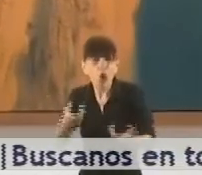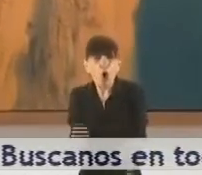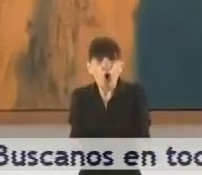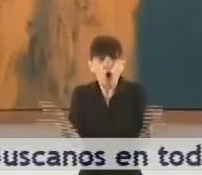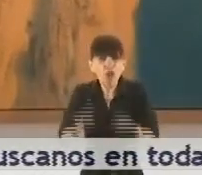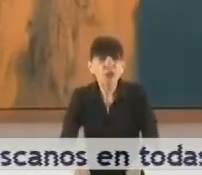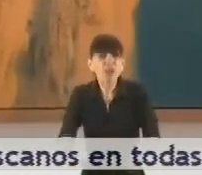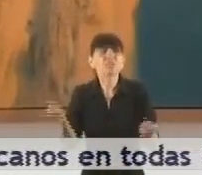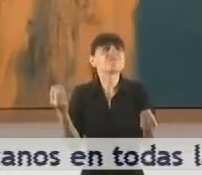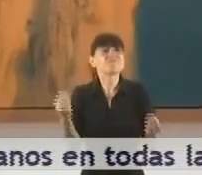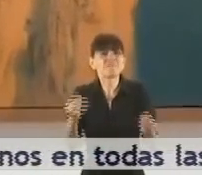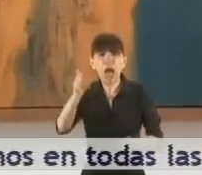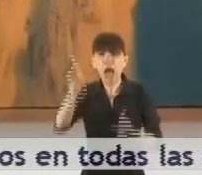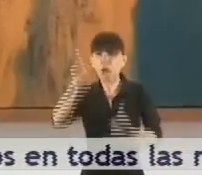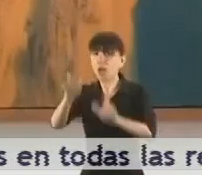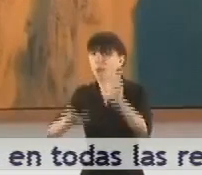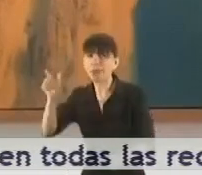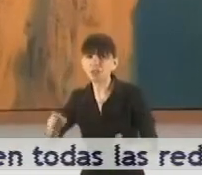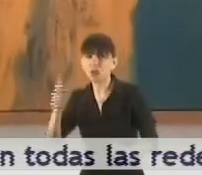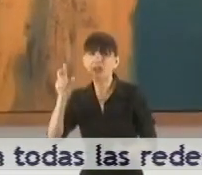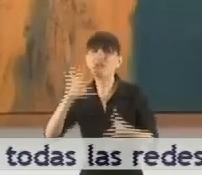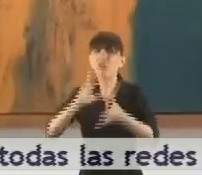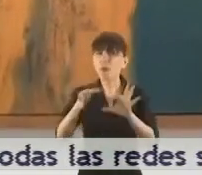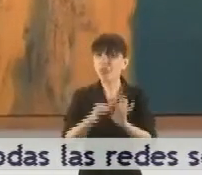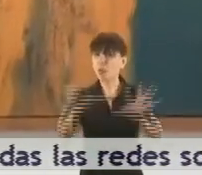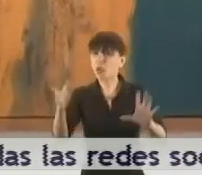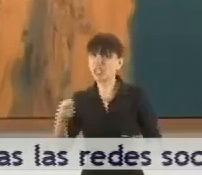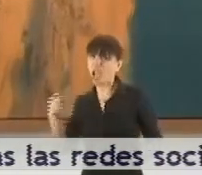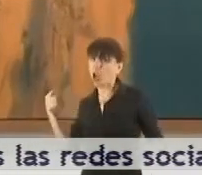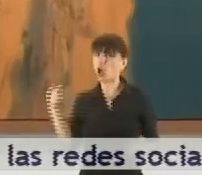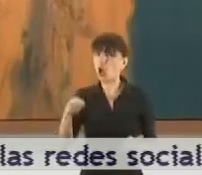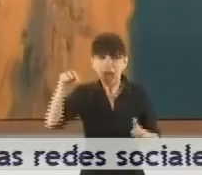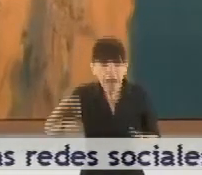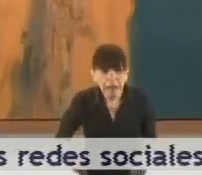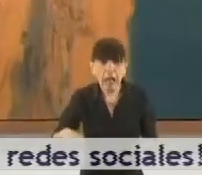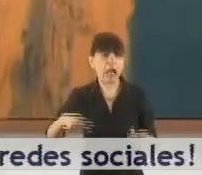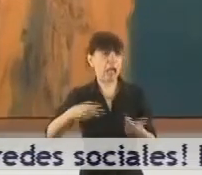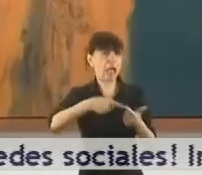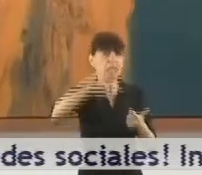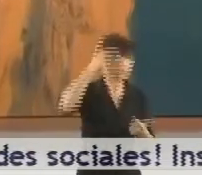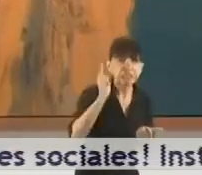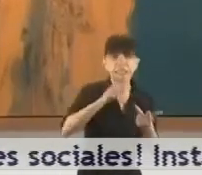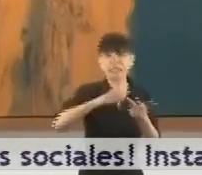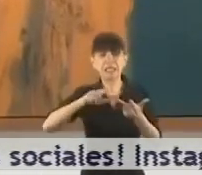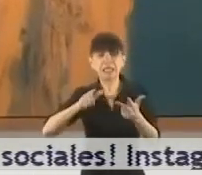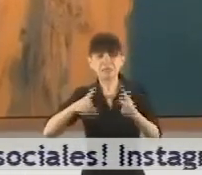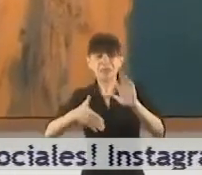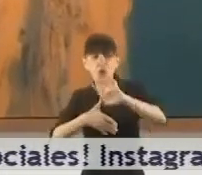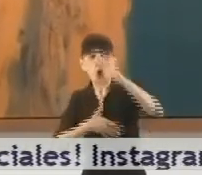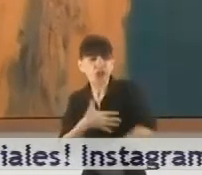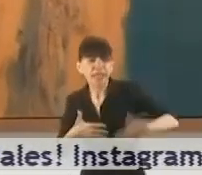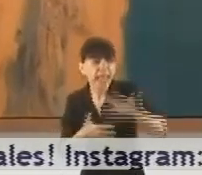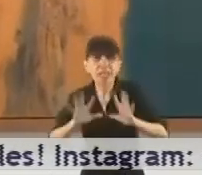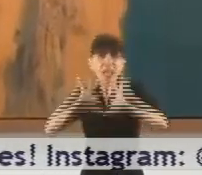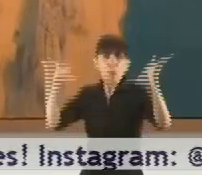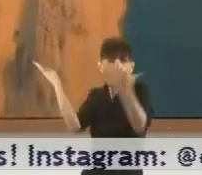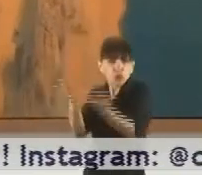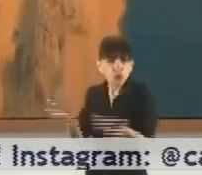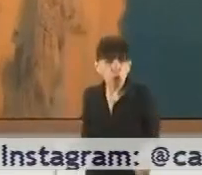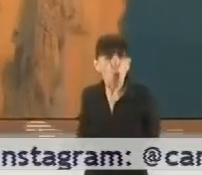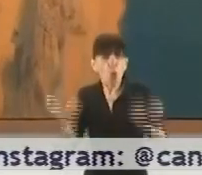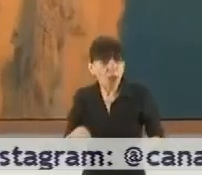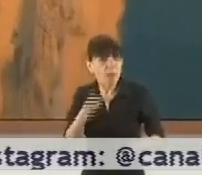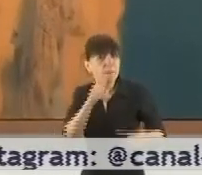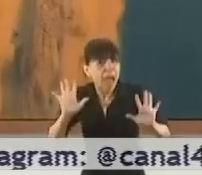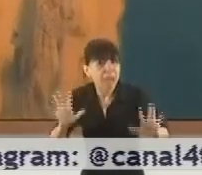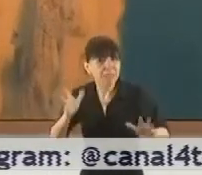antidemocrática. En Chile, en Argentina, en todo el continente, en todo el mundo. Es un tiempo de unirnos para